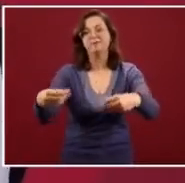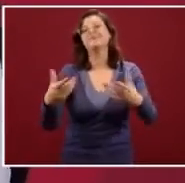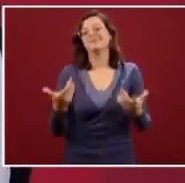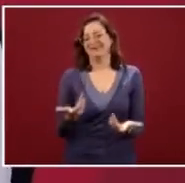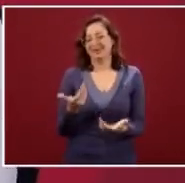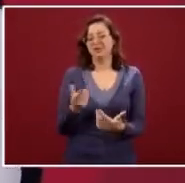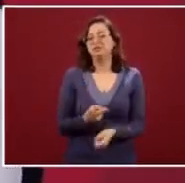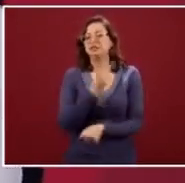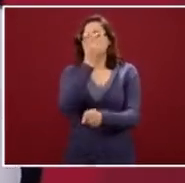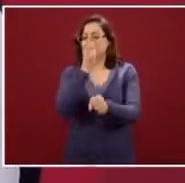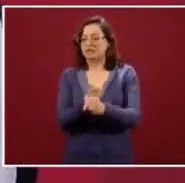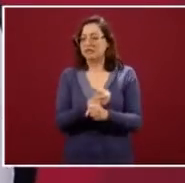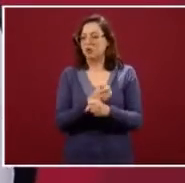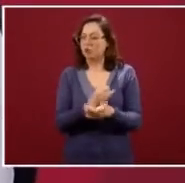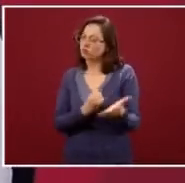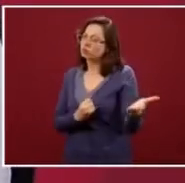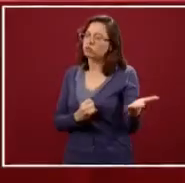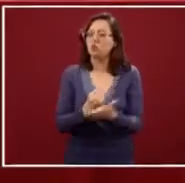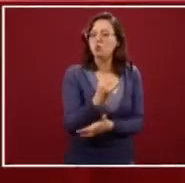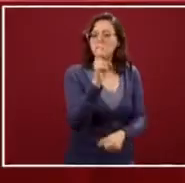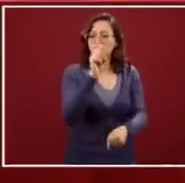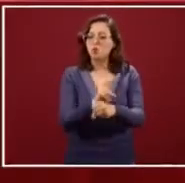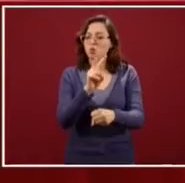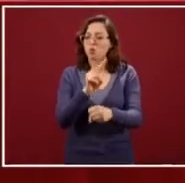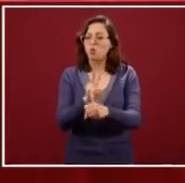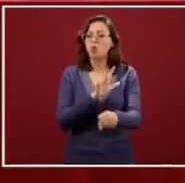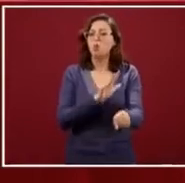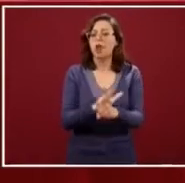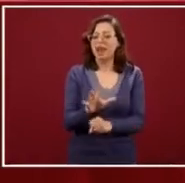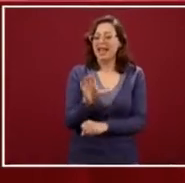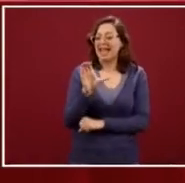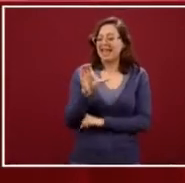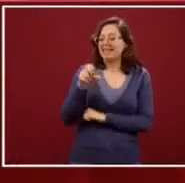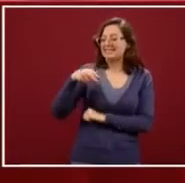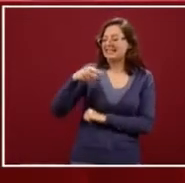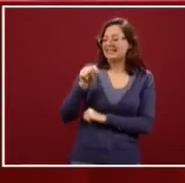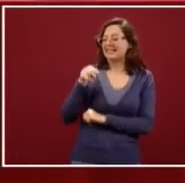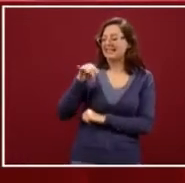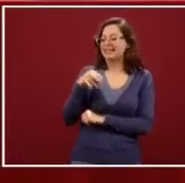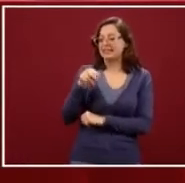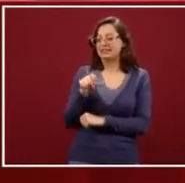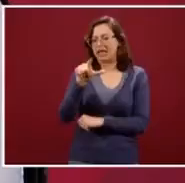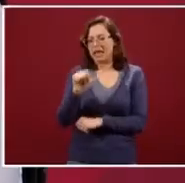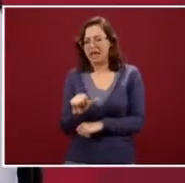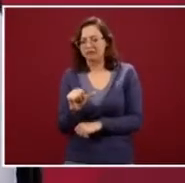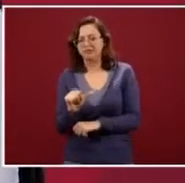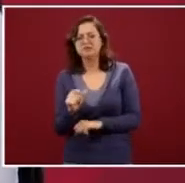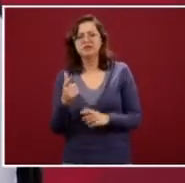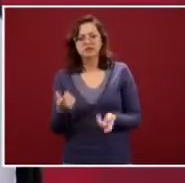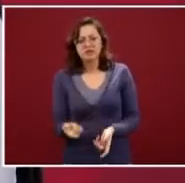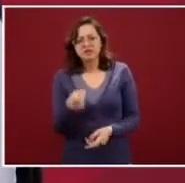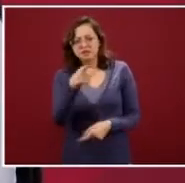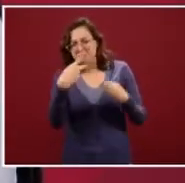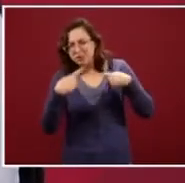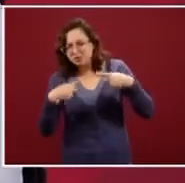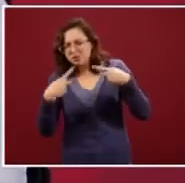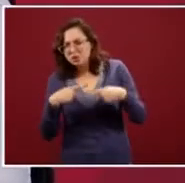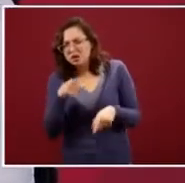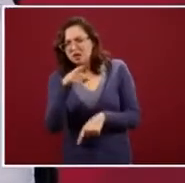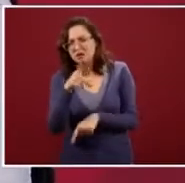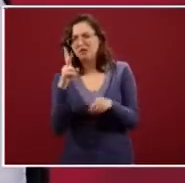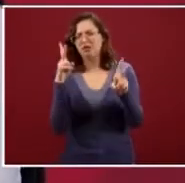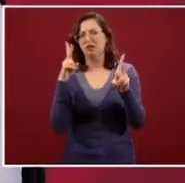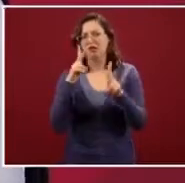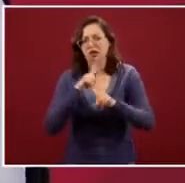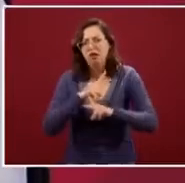Centinela ahora lo que va a realizar es buscar personas que tengan sintomatología respiratoria,